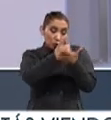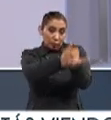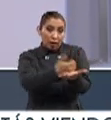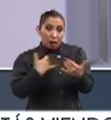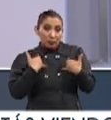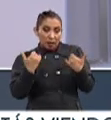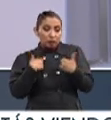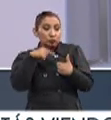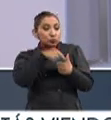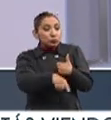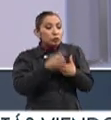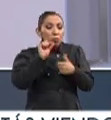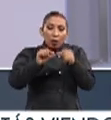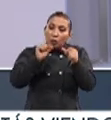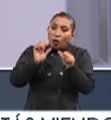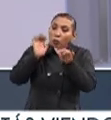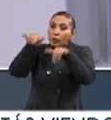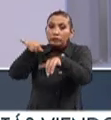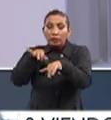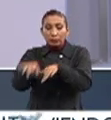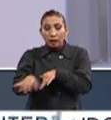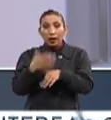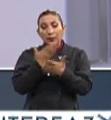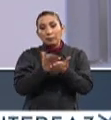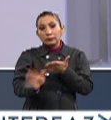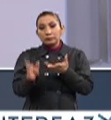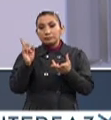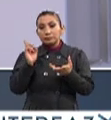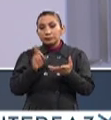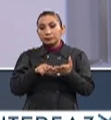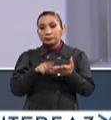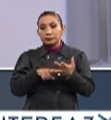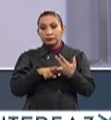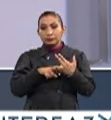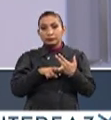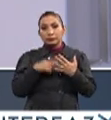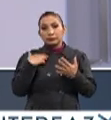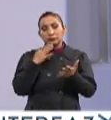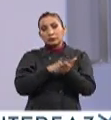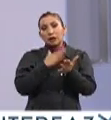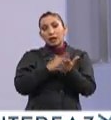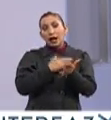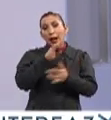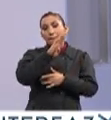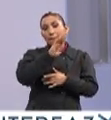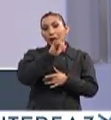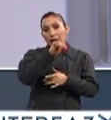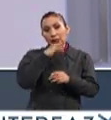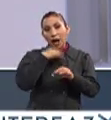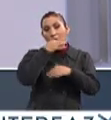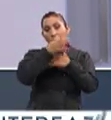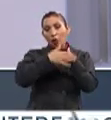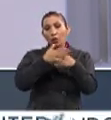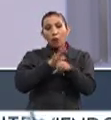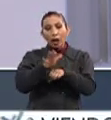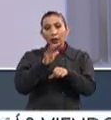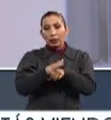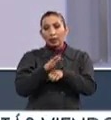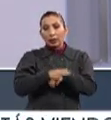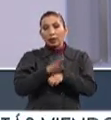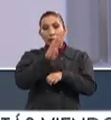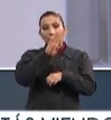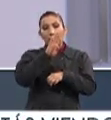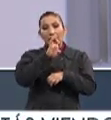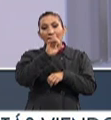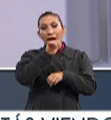chicos a cómo tienen que irse manejando. En la parte también de la página de becas de donde están las convocatorias. ¿Cuál es? Es